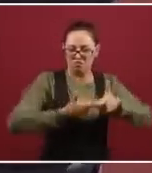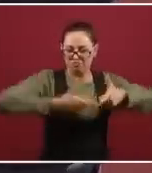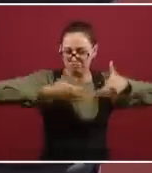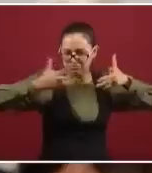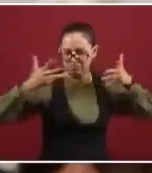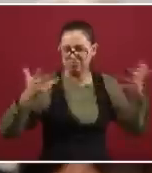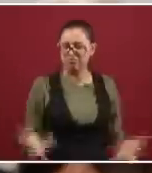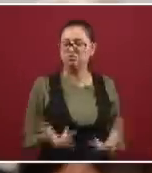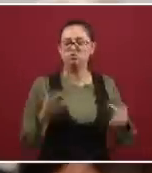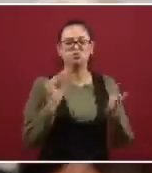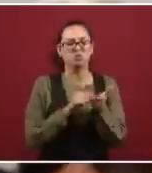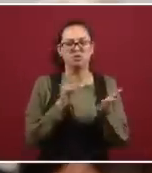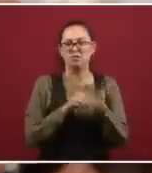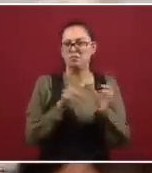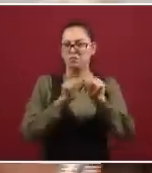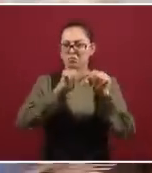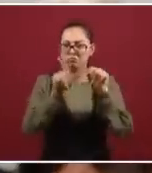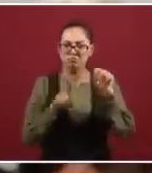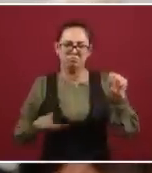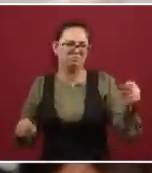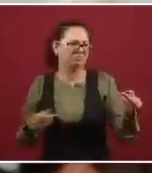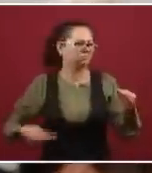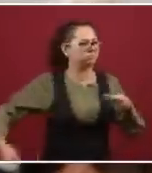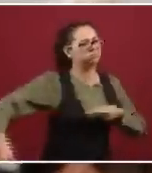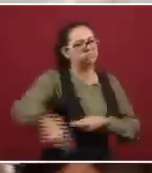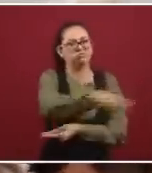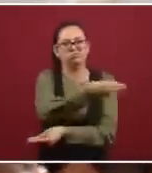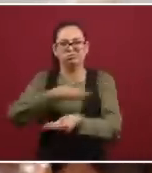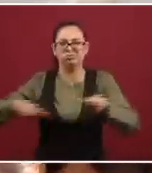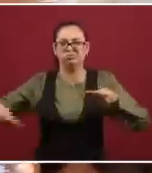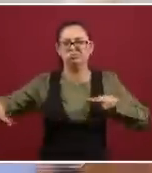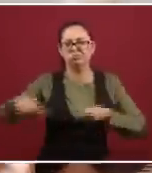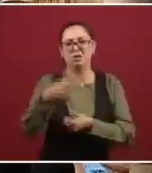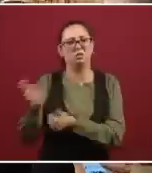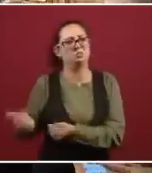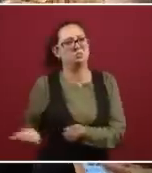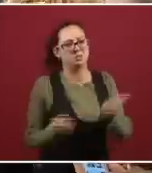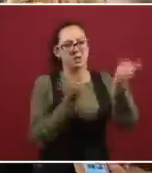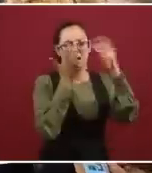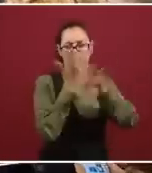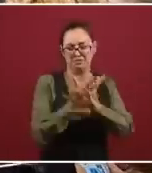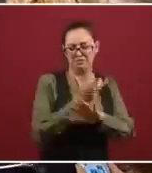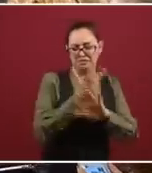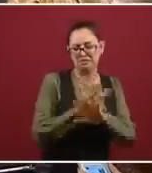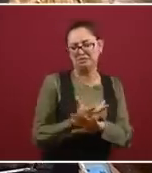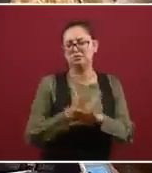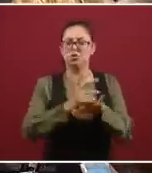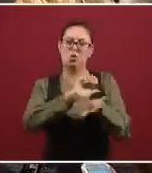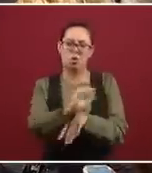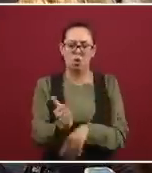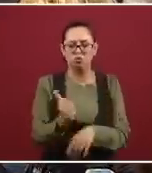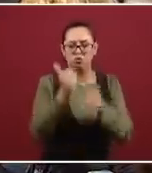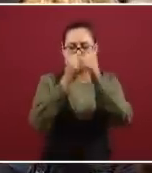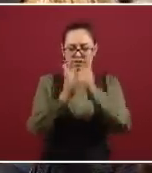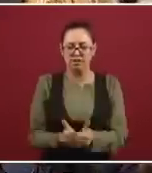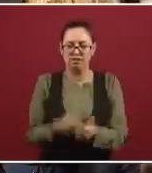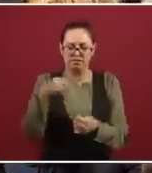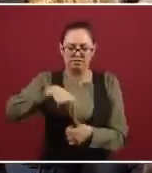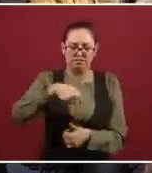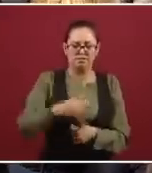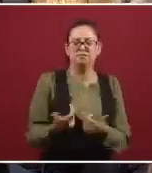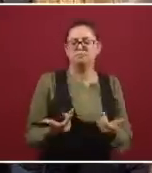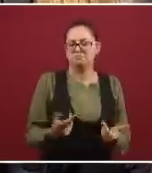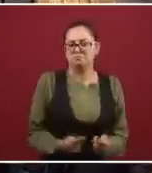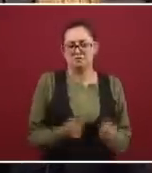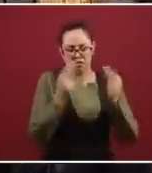territorio mexicano con las drogas, que obviamente van hacia Estados Unidos y alguna parte se queda aquí en México, hay que decirlo.